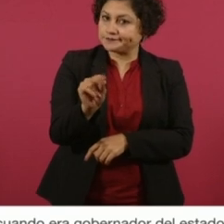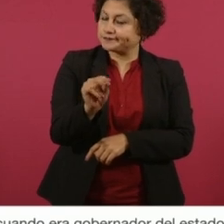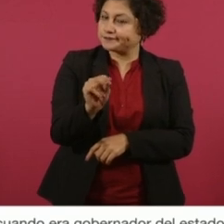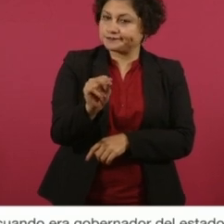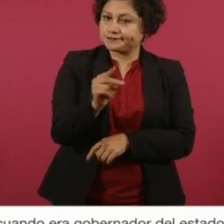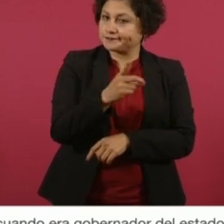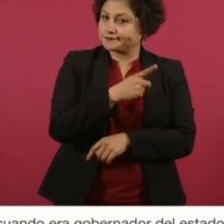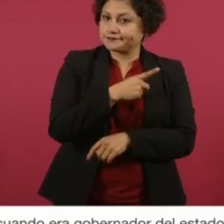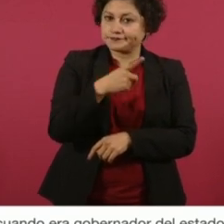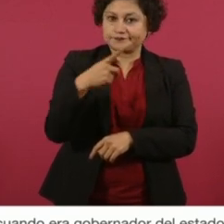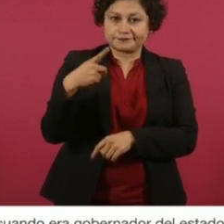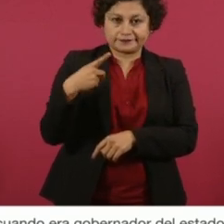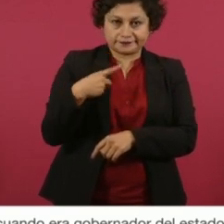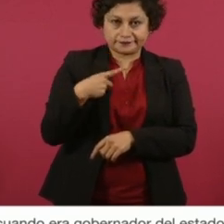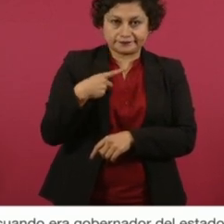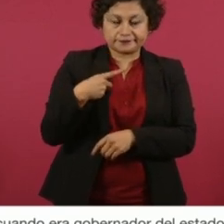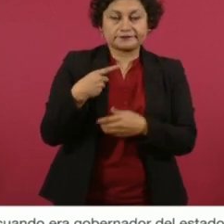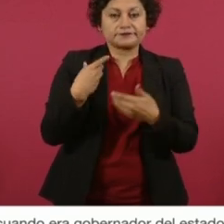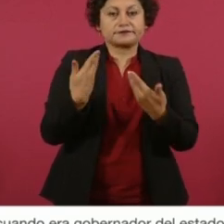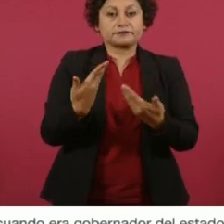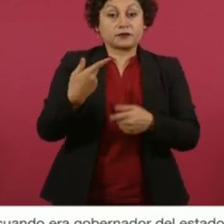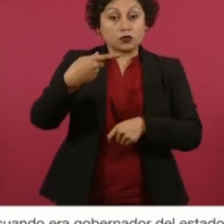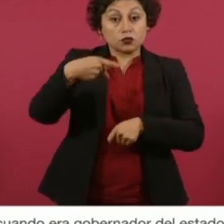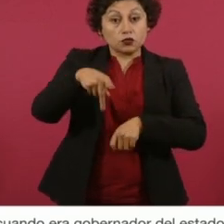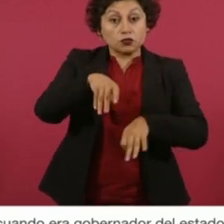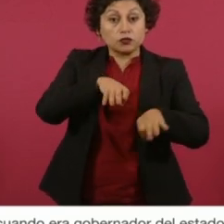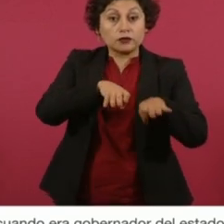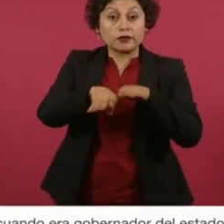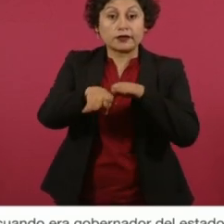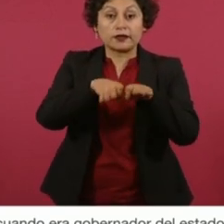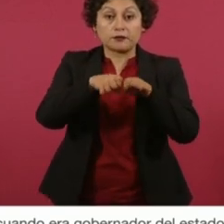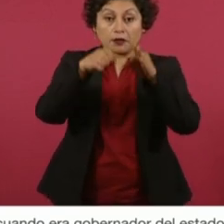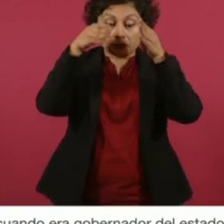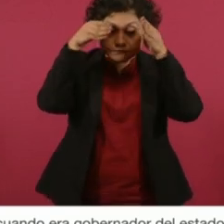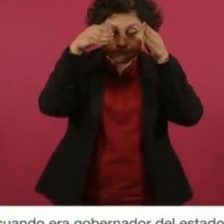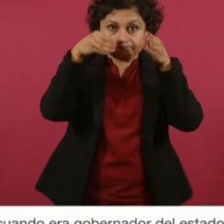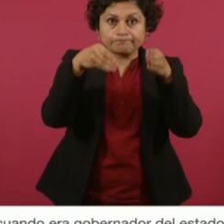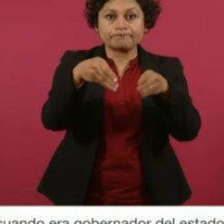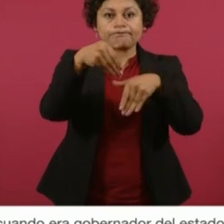asiduamente al trabajo,